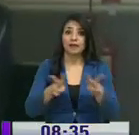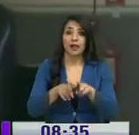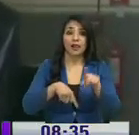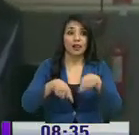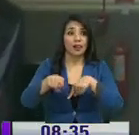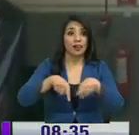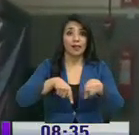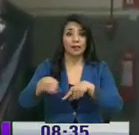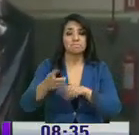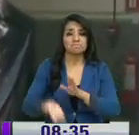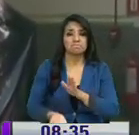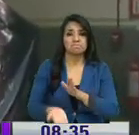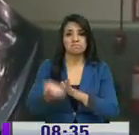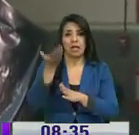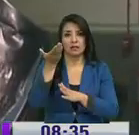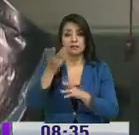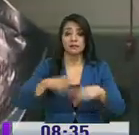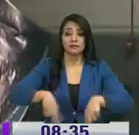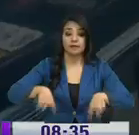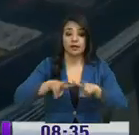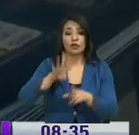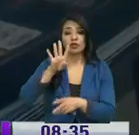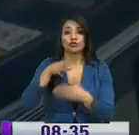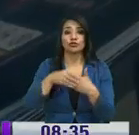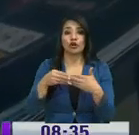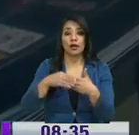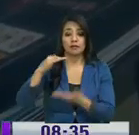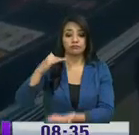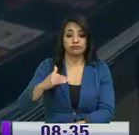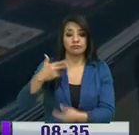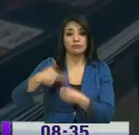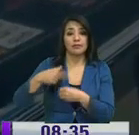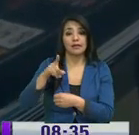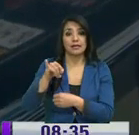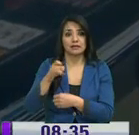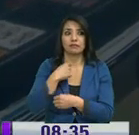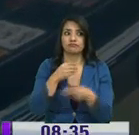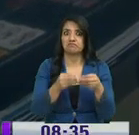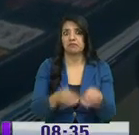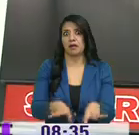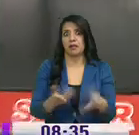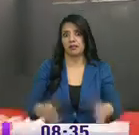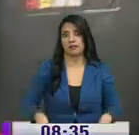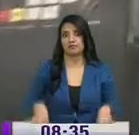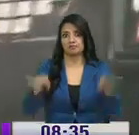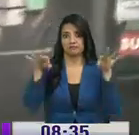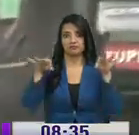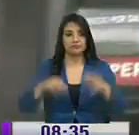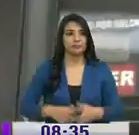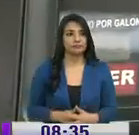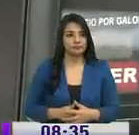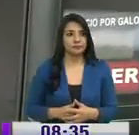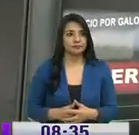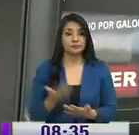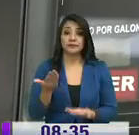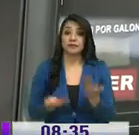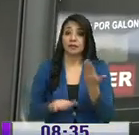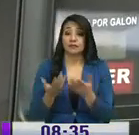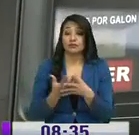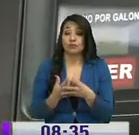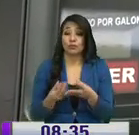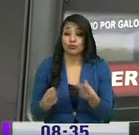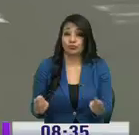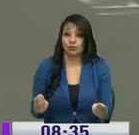subirán, afirman, pues con un precio de más de $2 el galón de diésel perjudicará a sus bolsillos. Que una de las posibles salidas podría